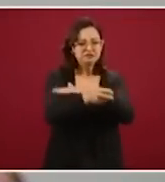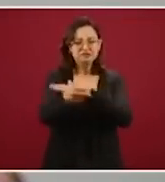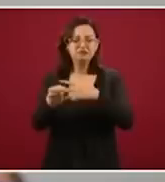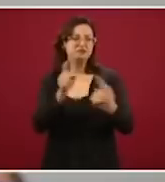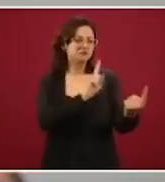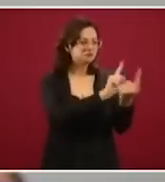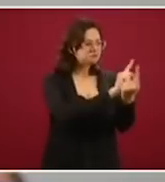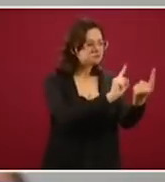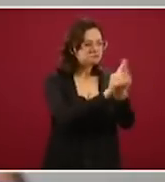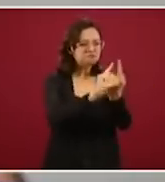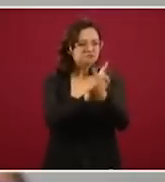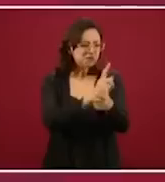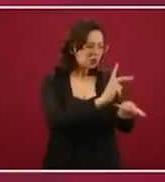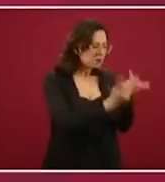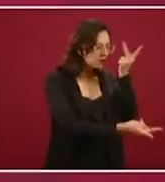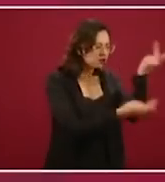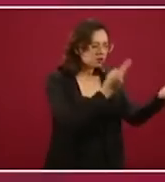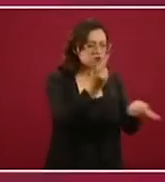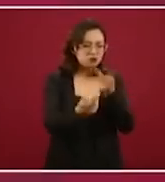los muy pocos.